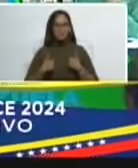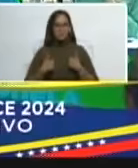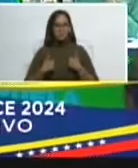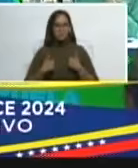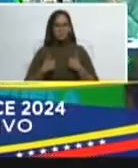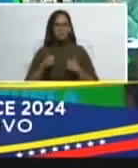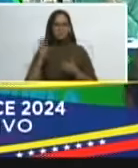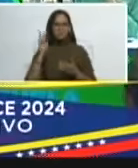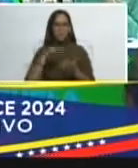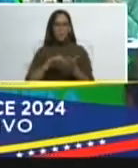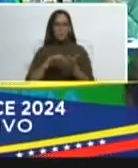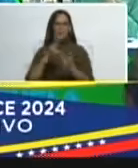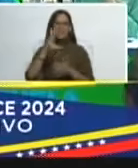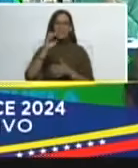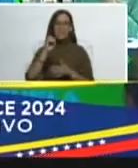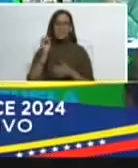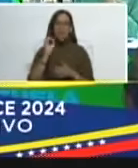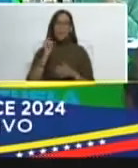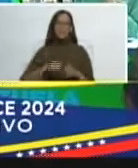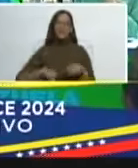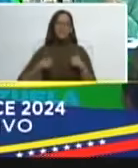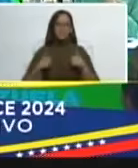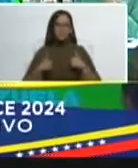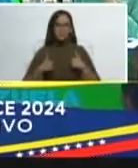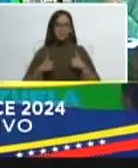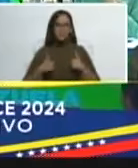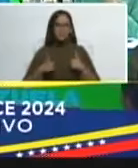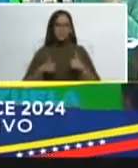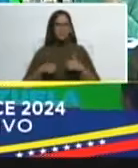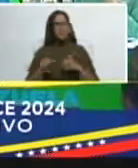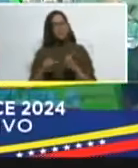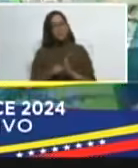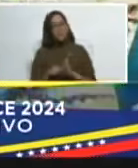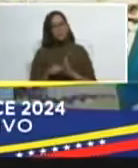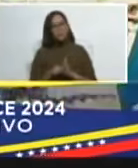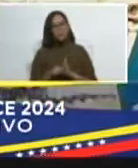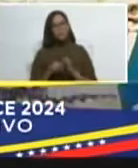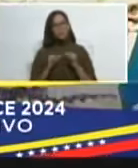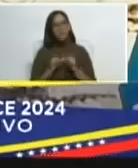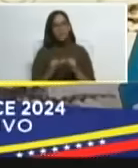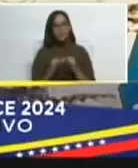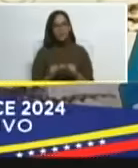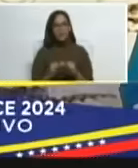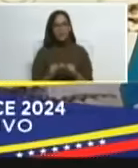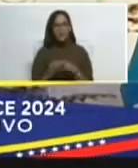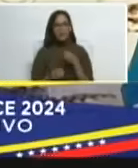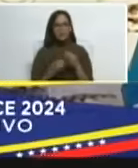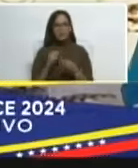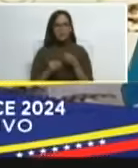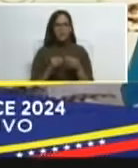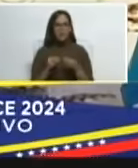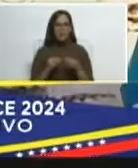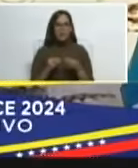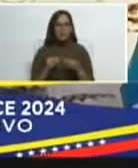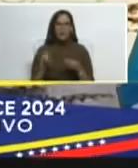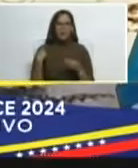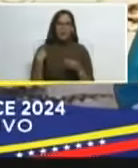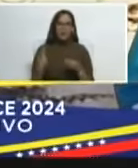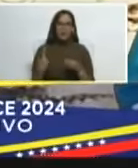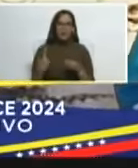Rumbo al 2030 o más, donde seguirá siendo la prioridad